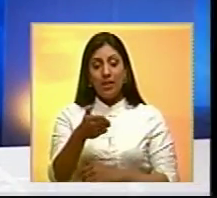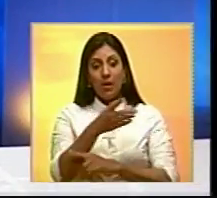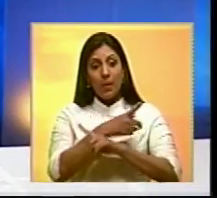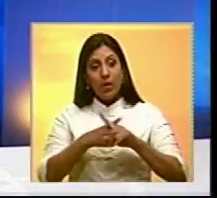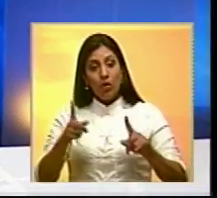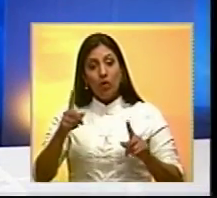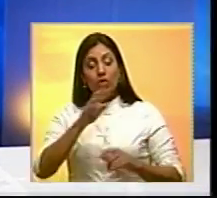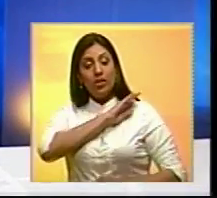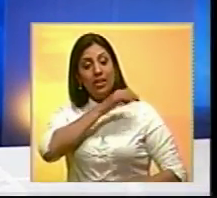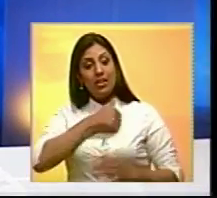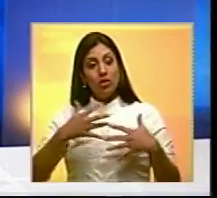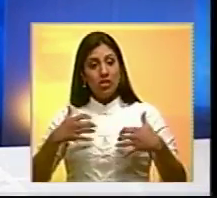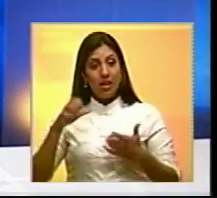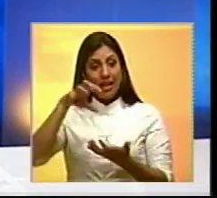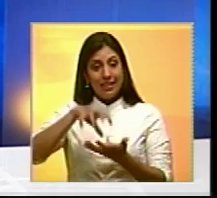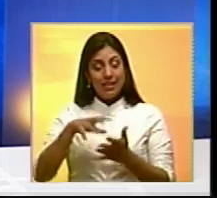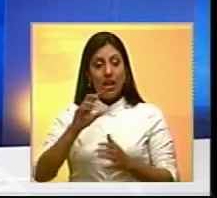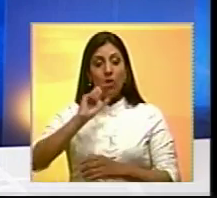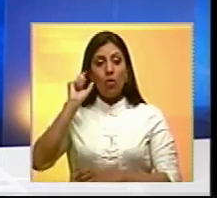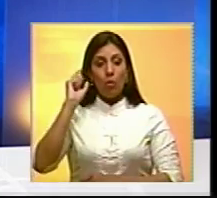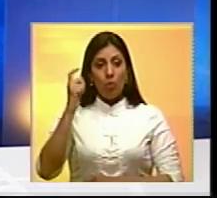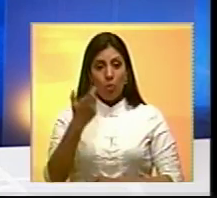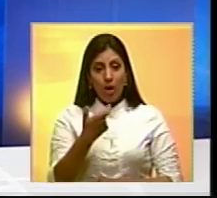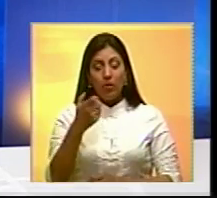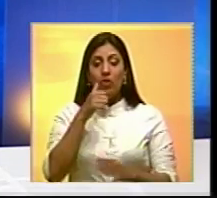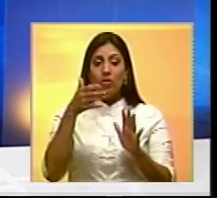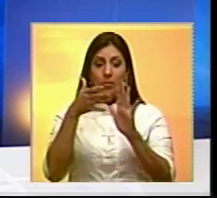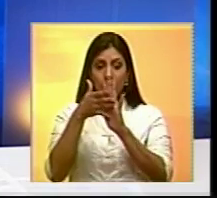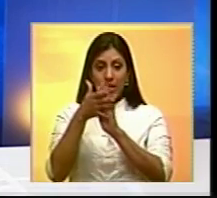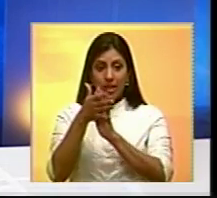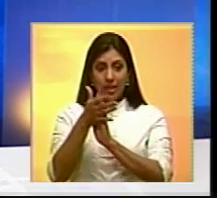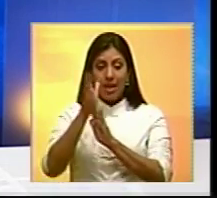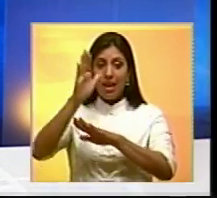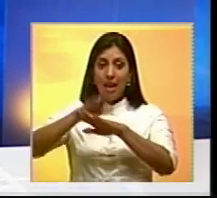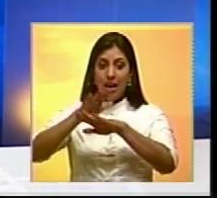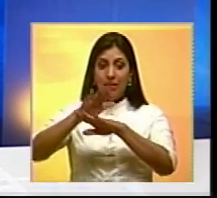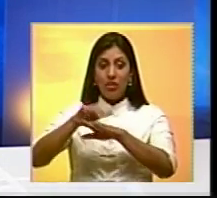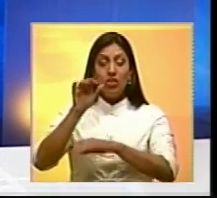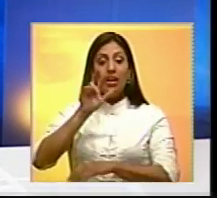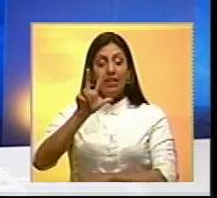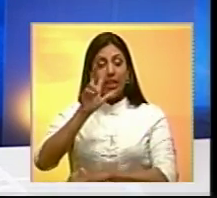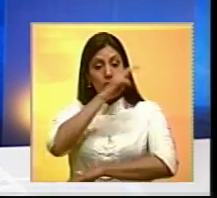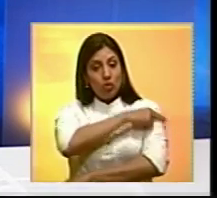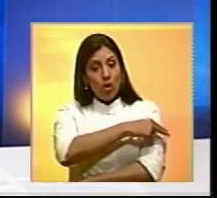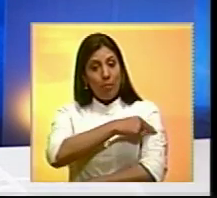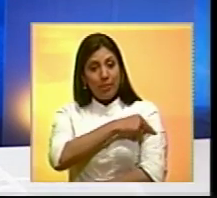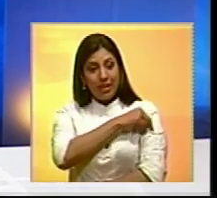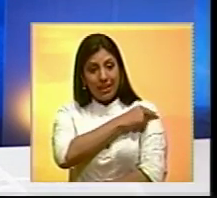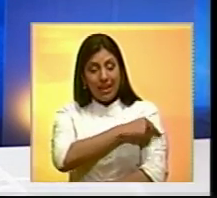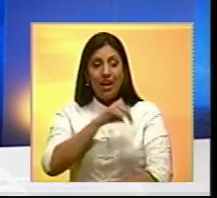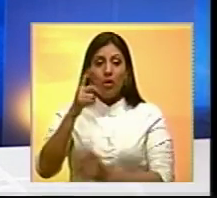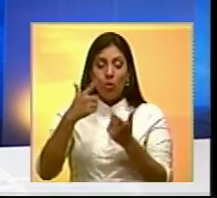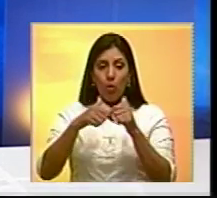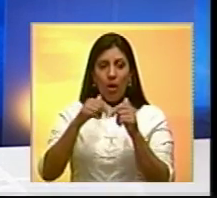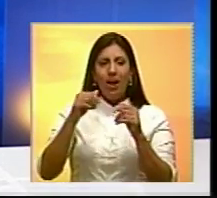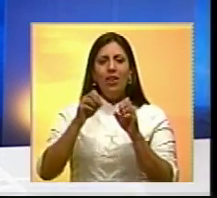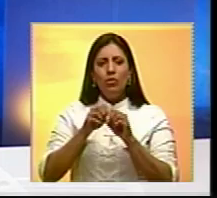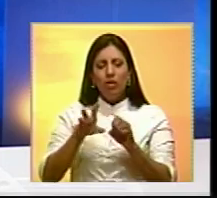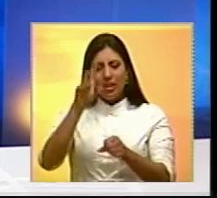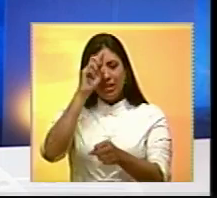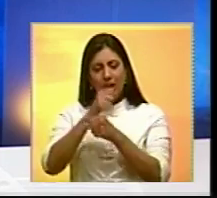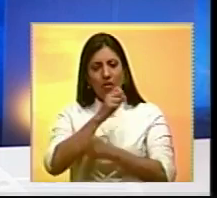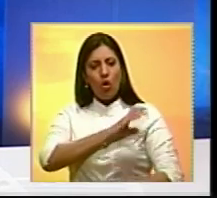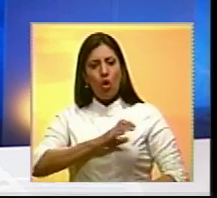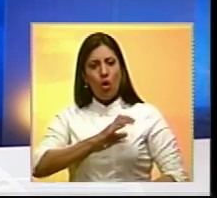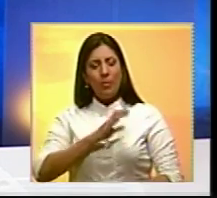director regional de salud en el estado Guárico, Germán Rodríguez Tutesot, anunció que en 3 hospitales priorizados de la entidad se han desplegado los